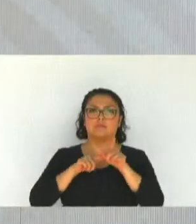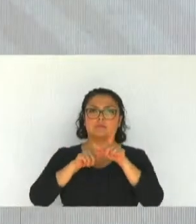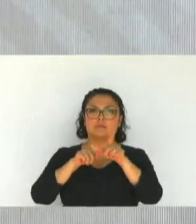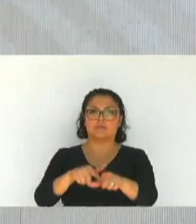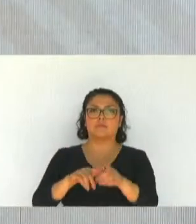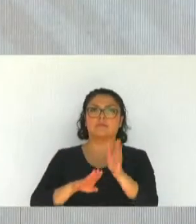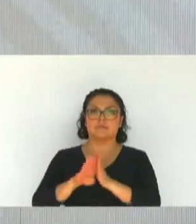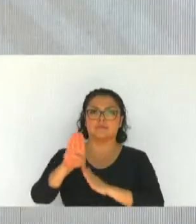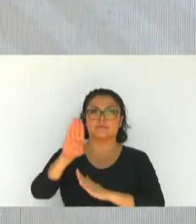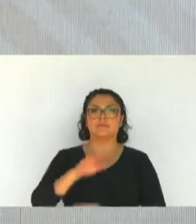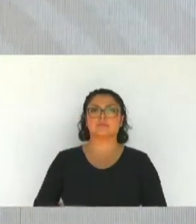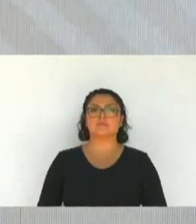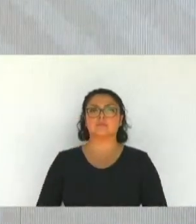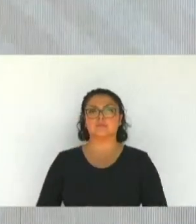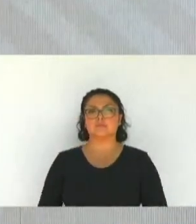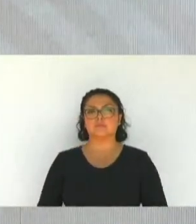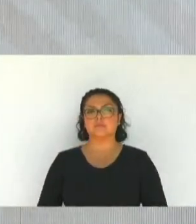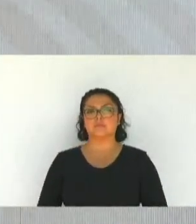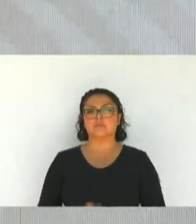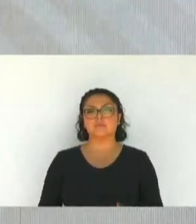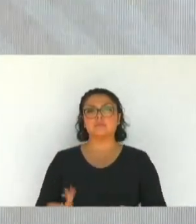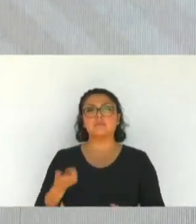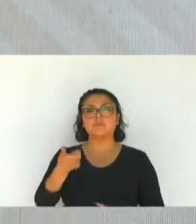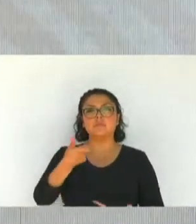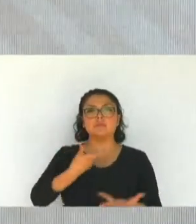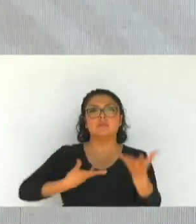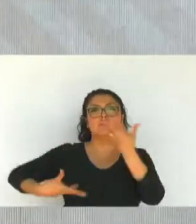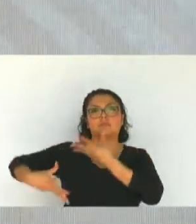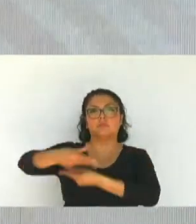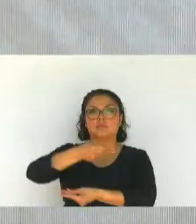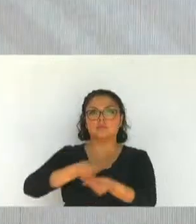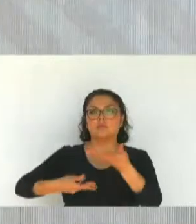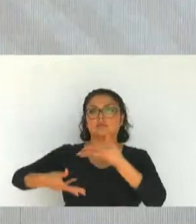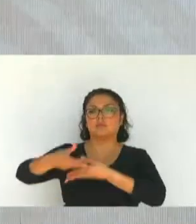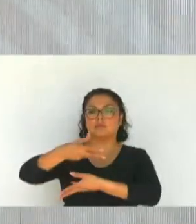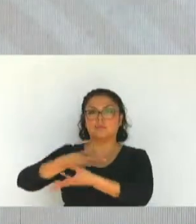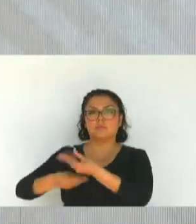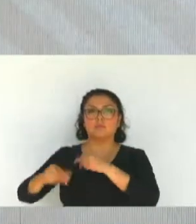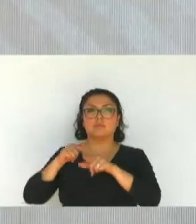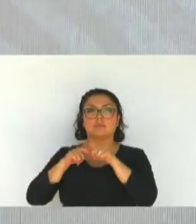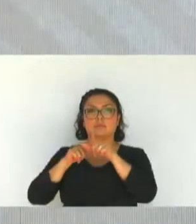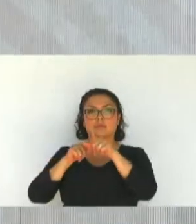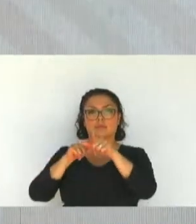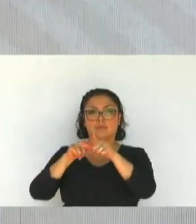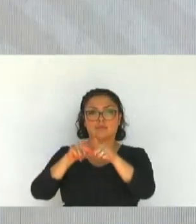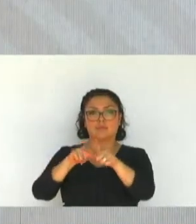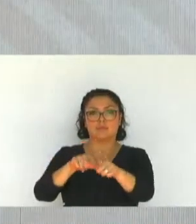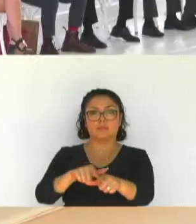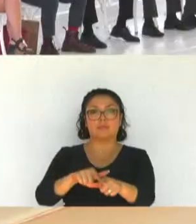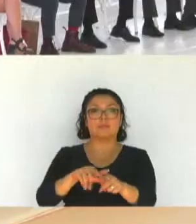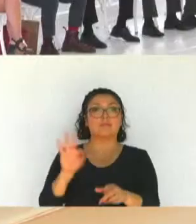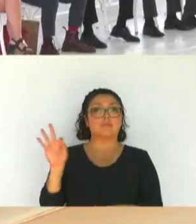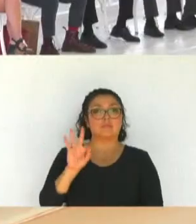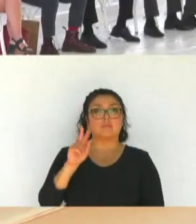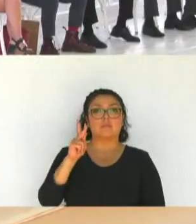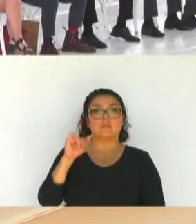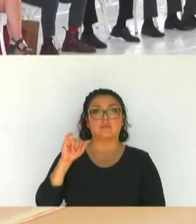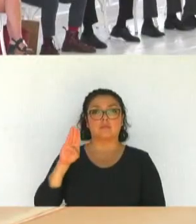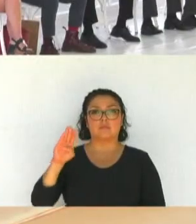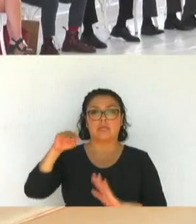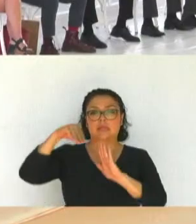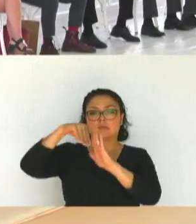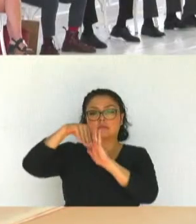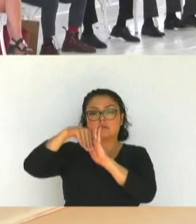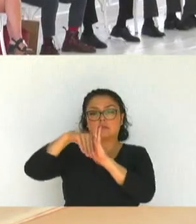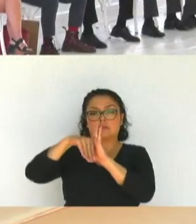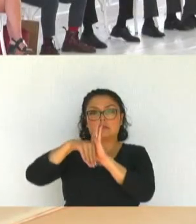Esta reapertura de la economía hizo posible que a pesar de que la caída del PIB a causa de la pandemia